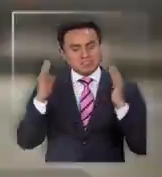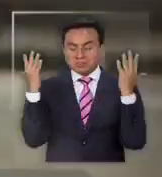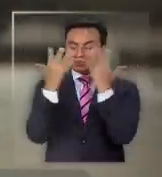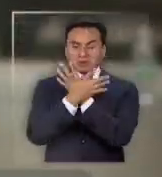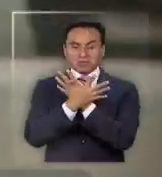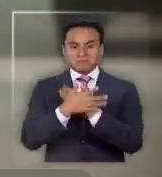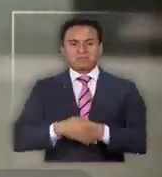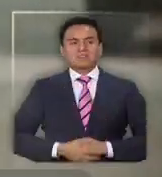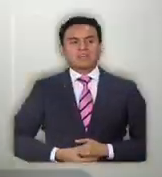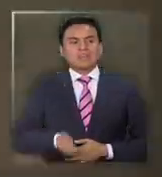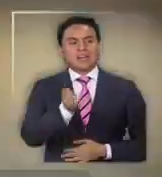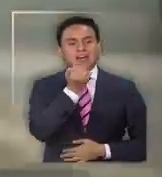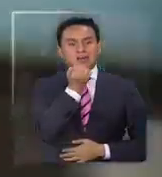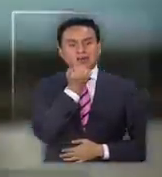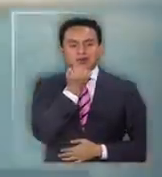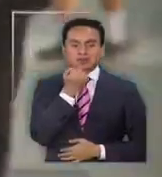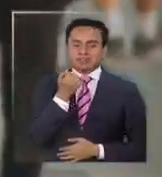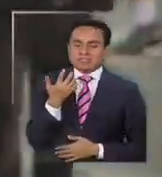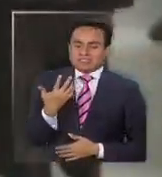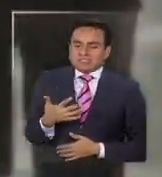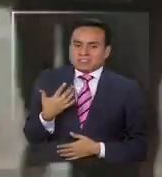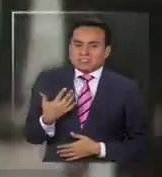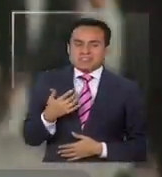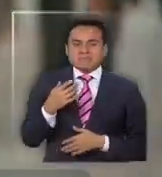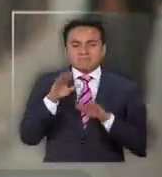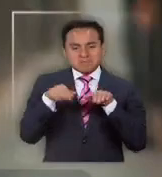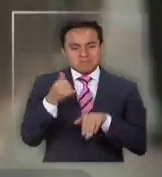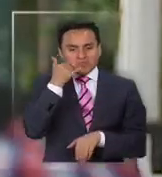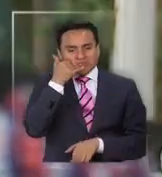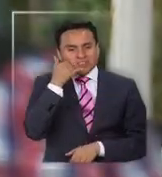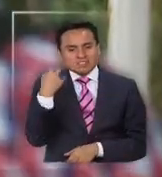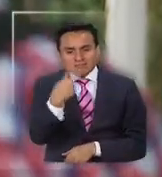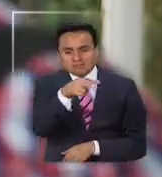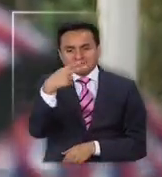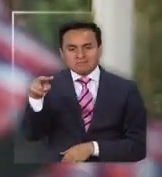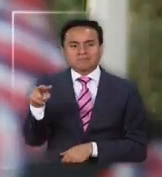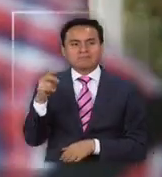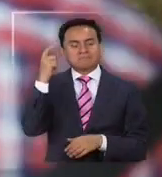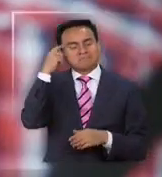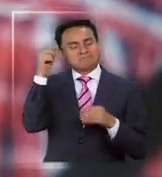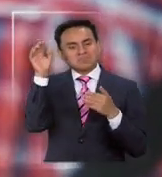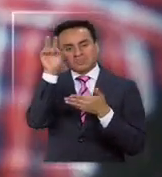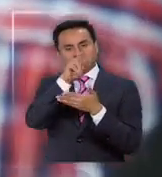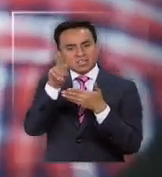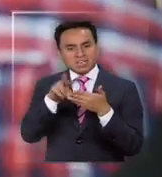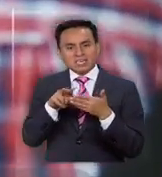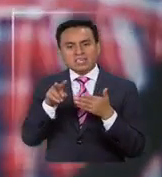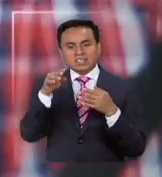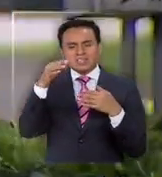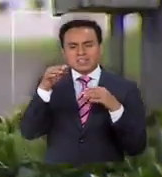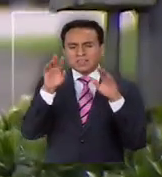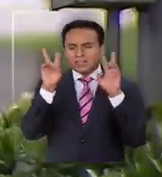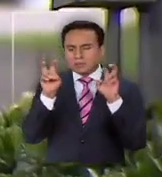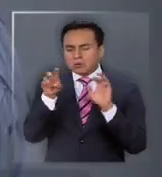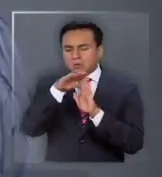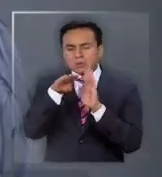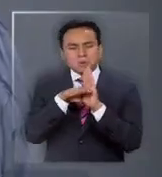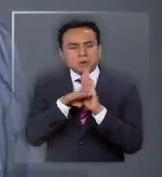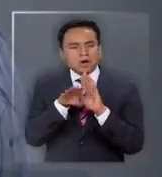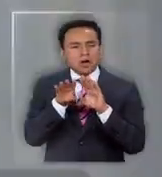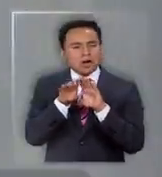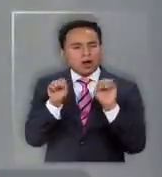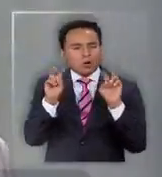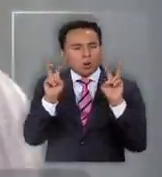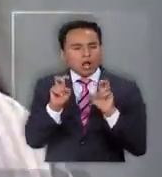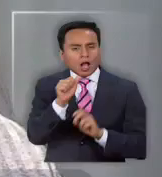cuenta. El error más básico es de los propios usuarios que ni siquiera leen los términos y condiciones de las